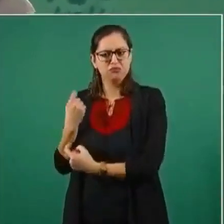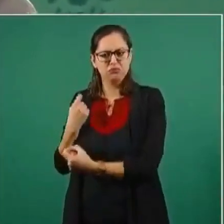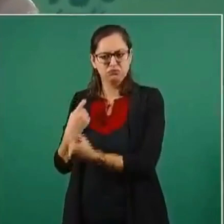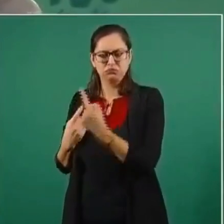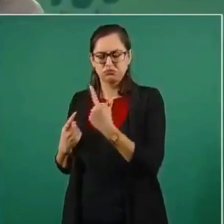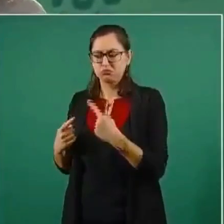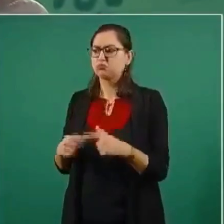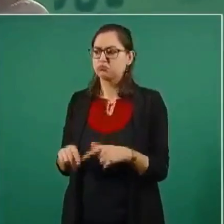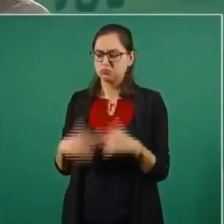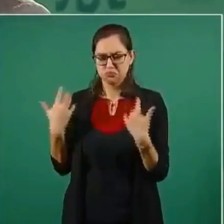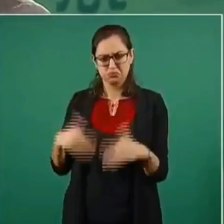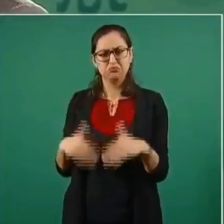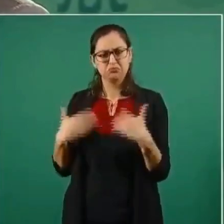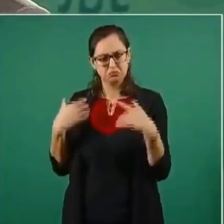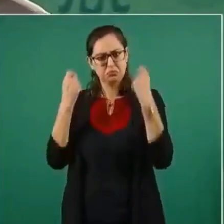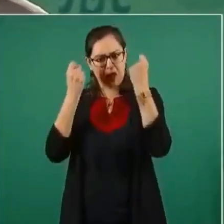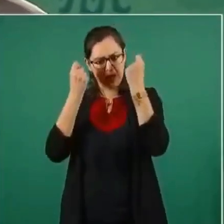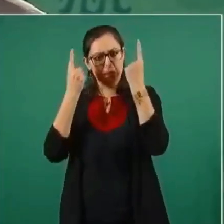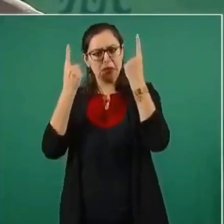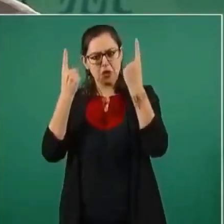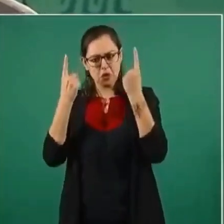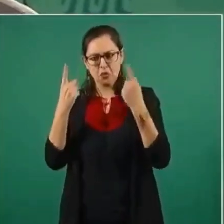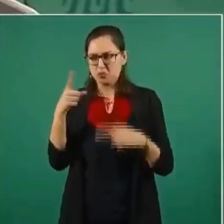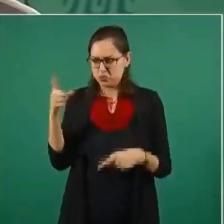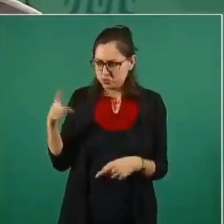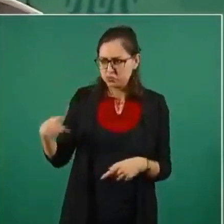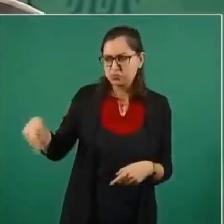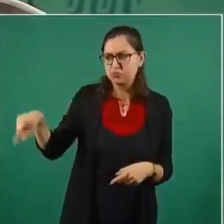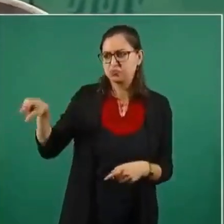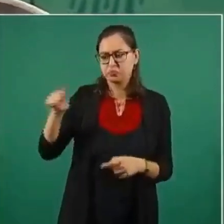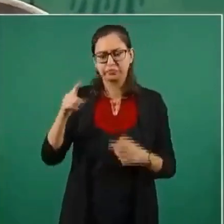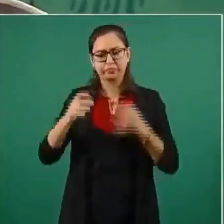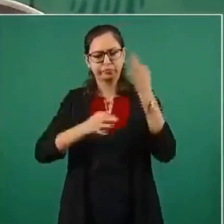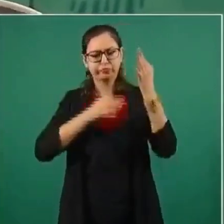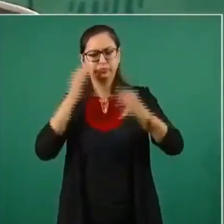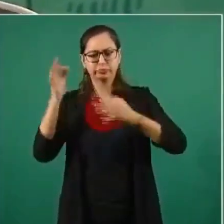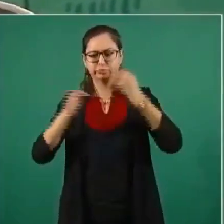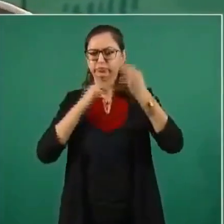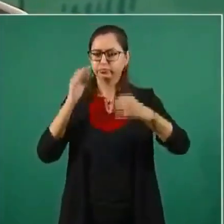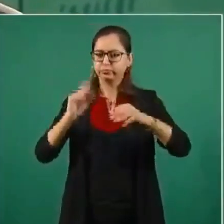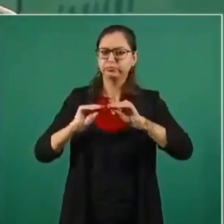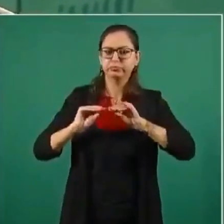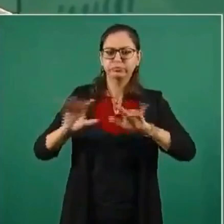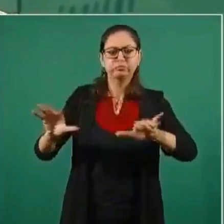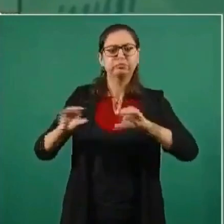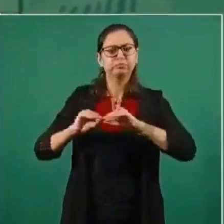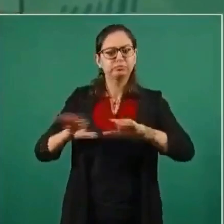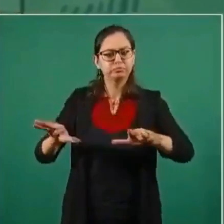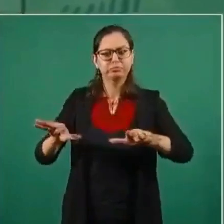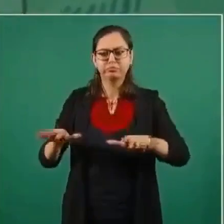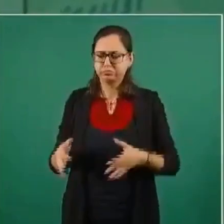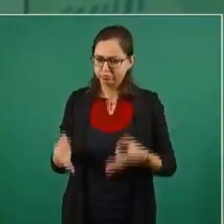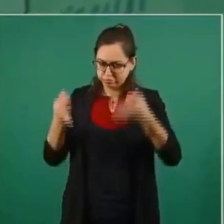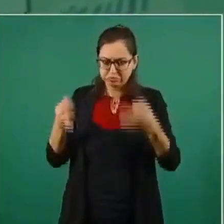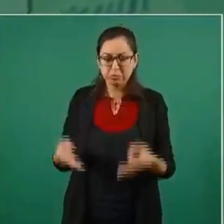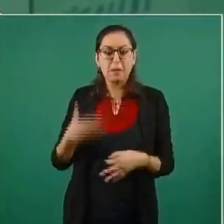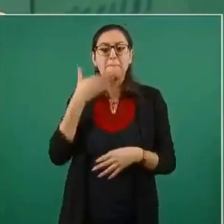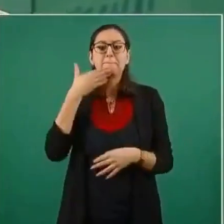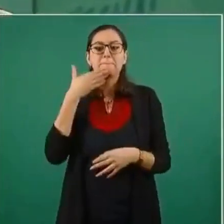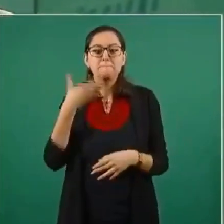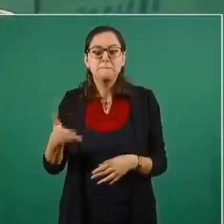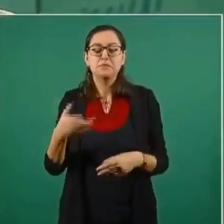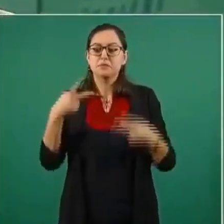excepciones honrosas, donde el medio de información convencional sí está pensando en el